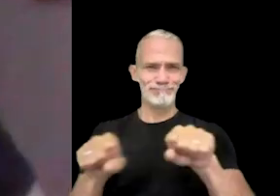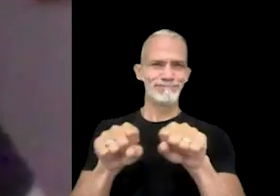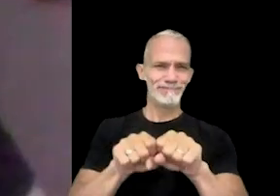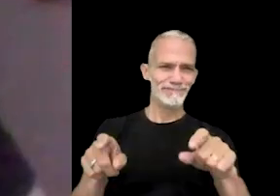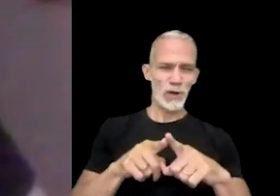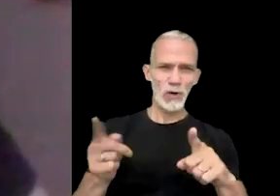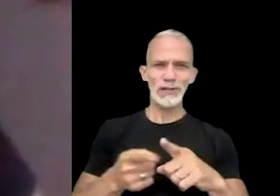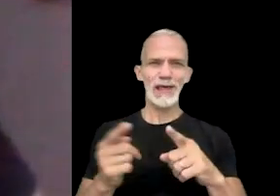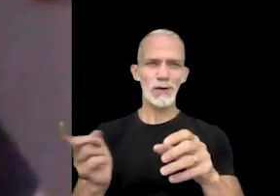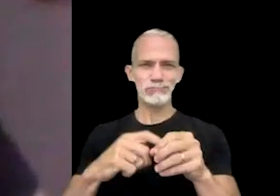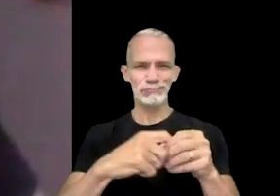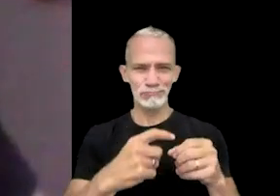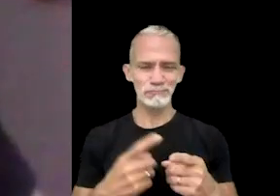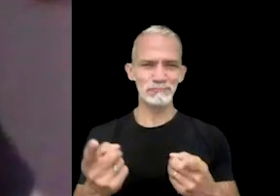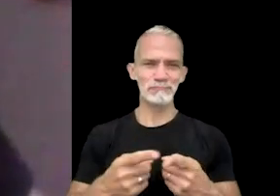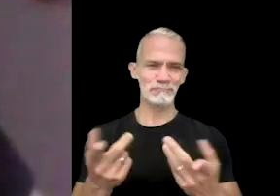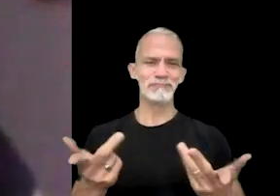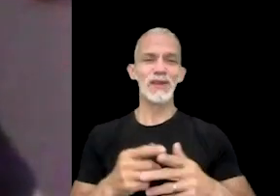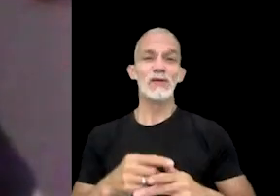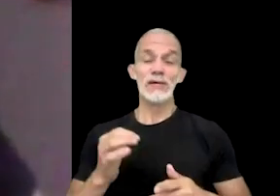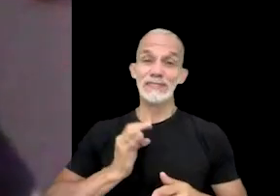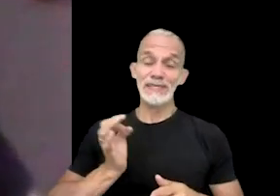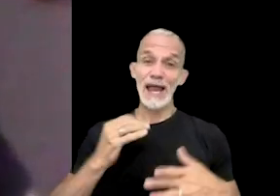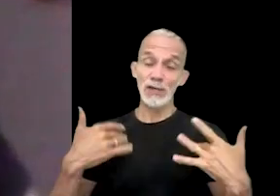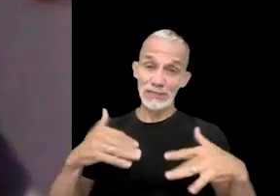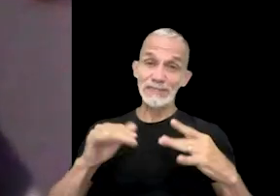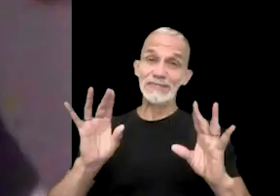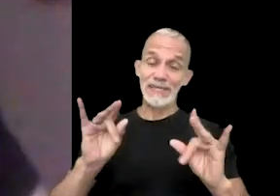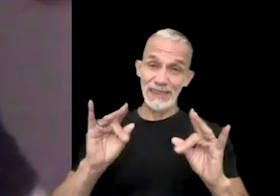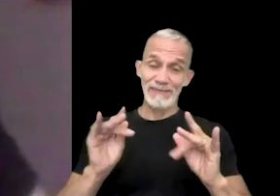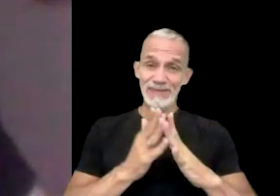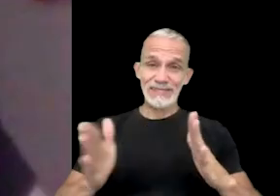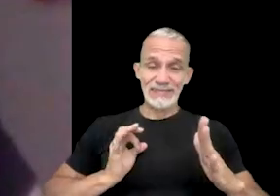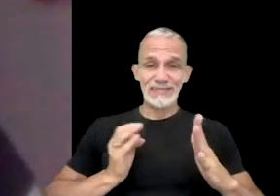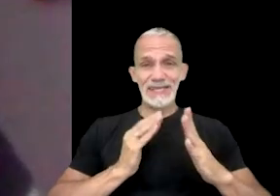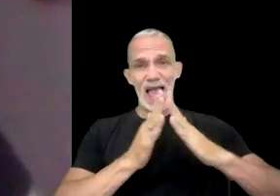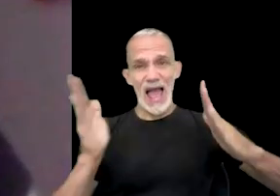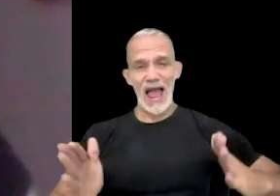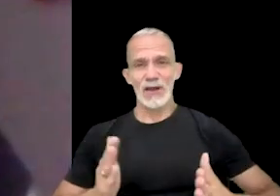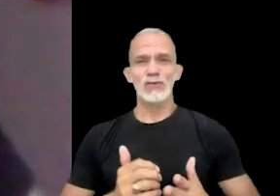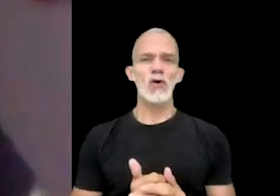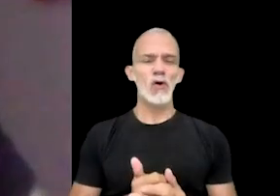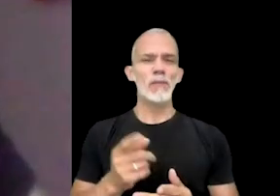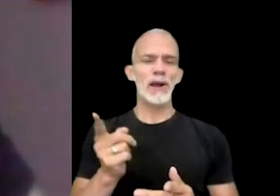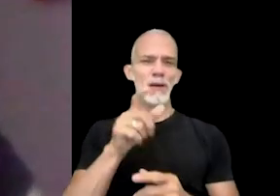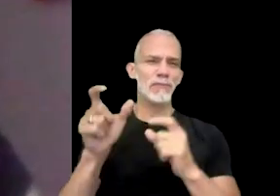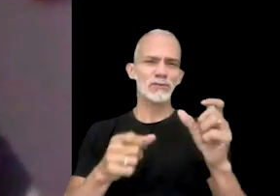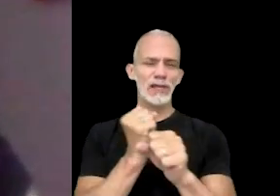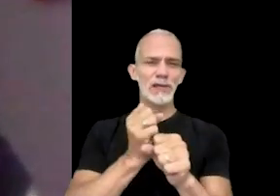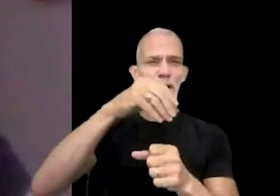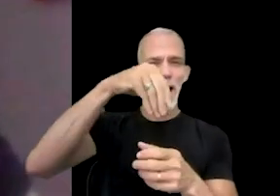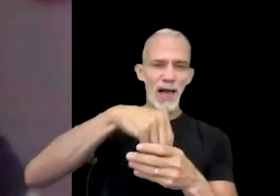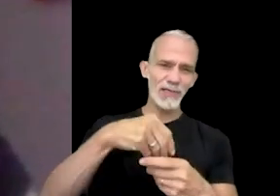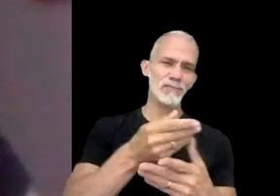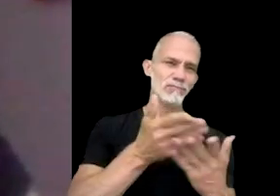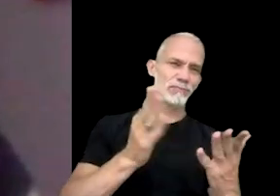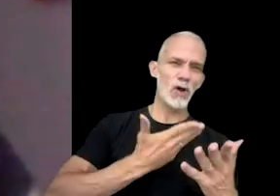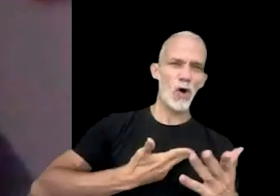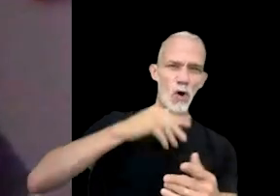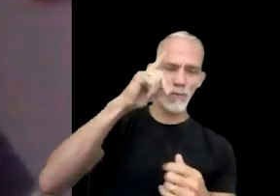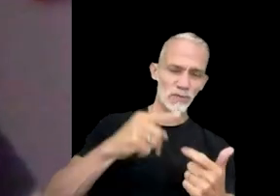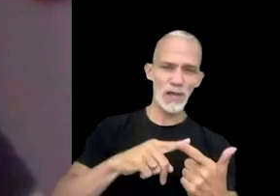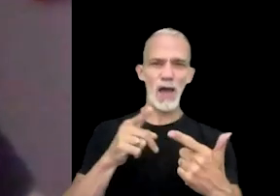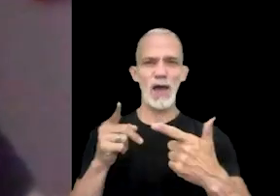ciclo. Sabemos que fue un año, es un año difícil para los trabajadores públicos en general